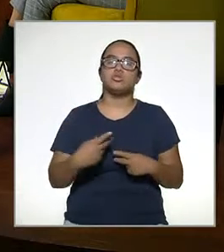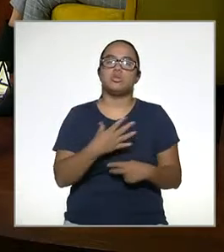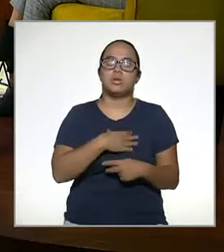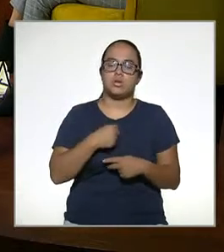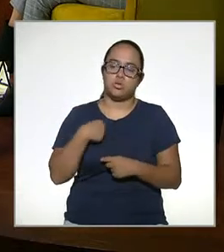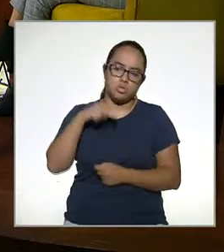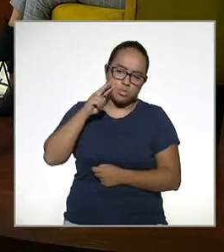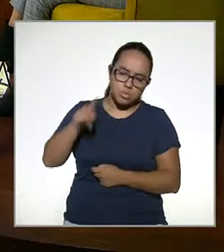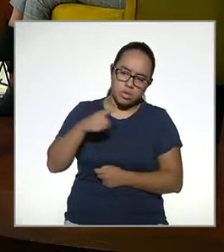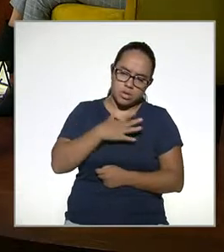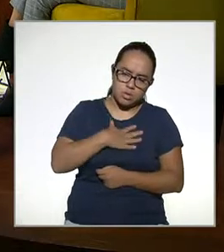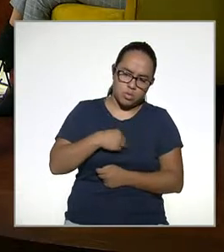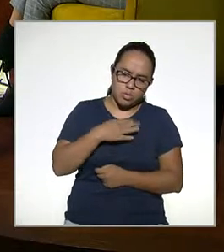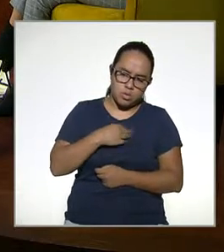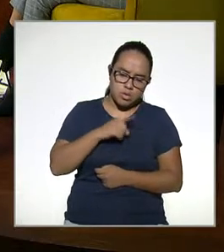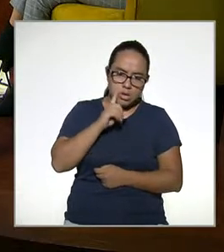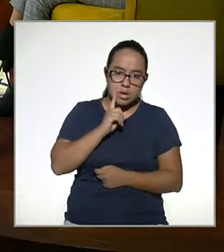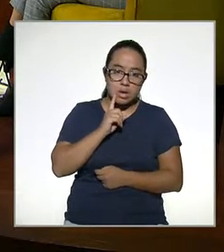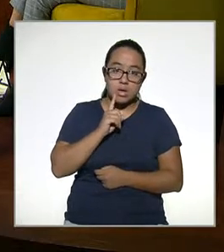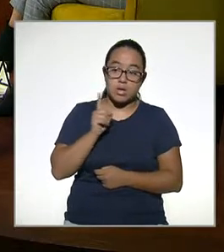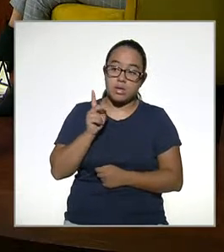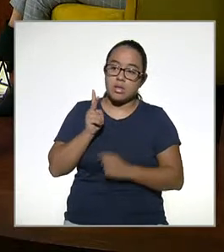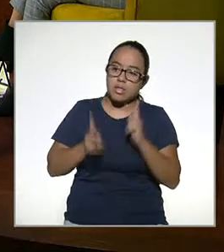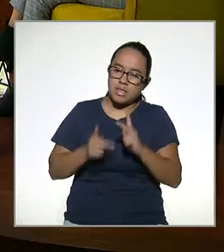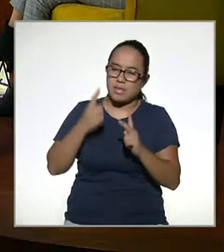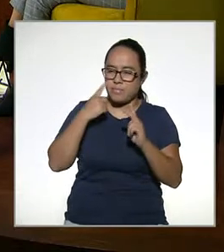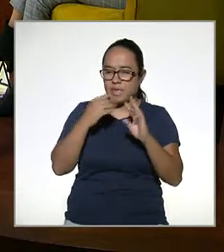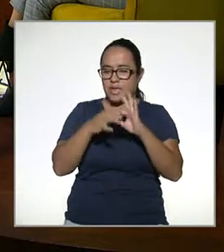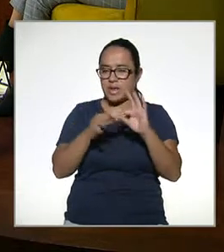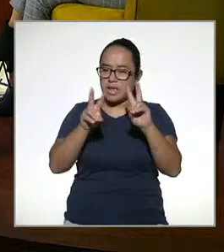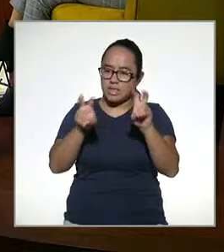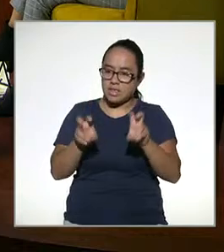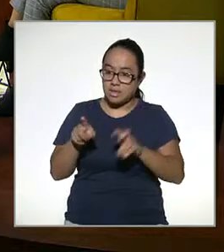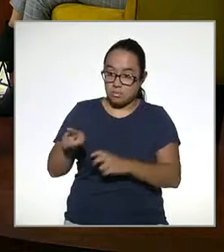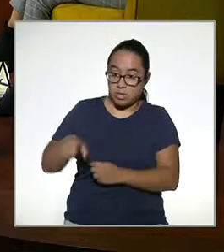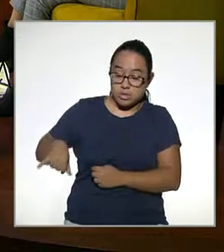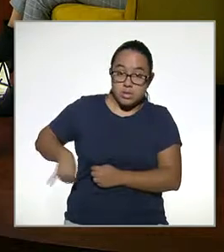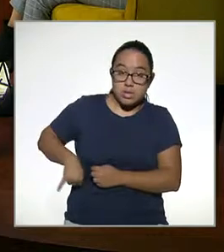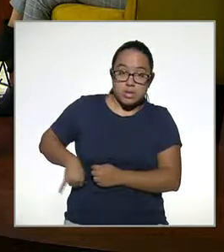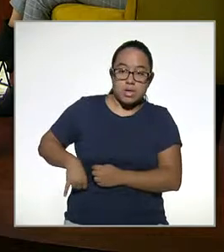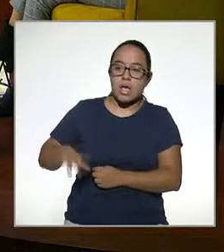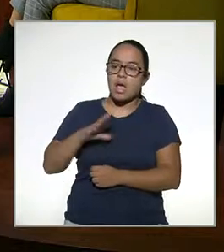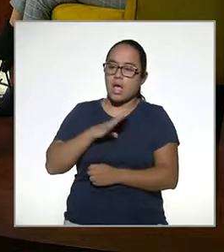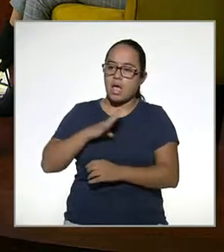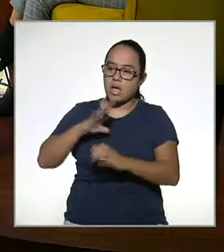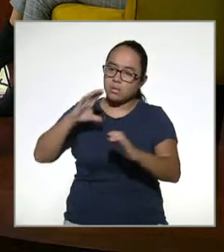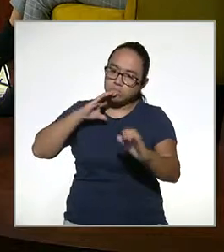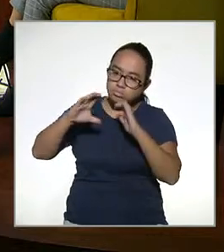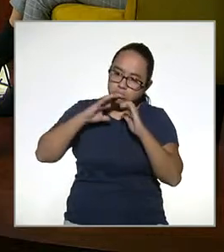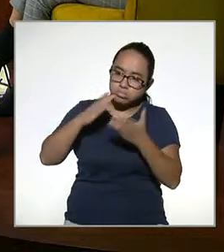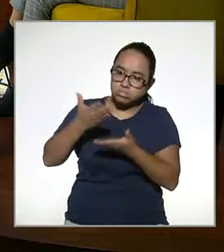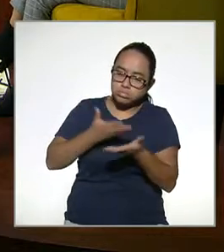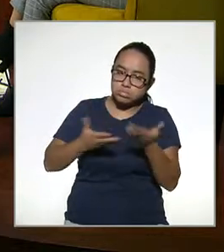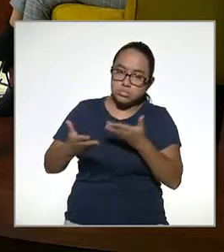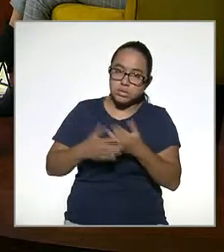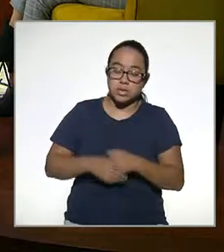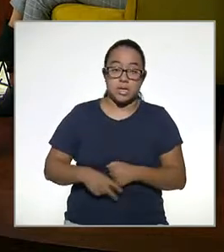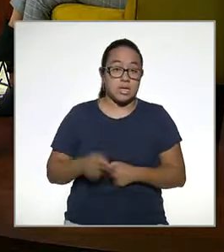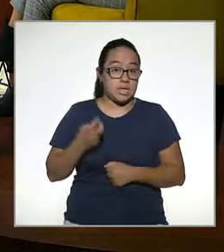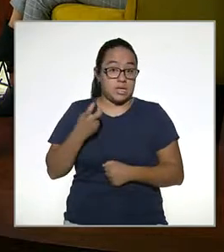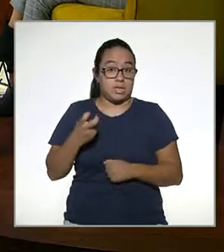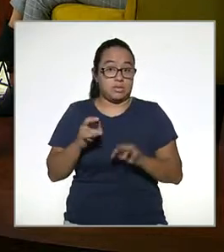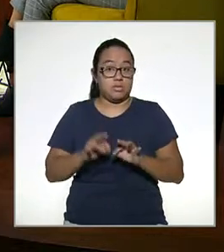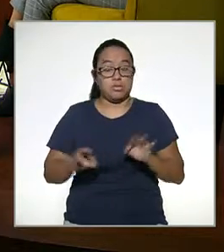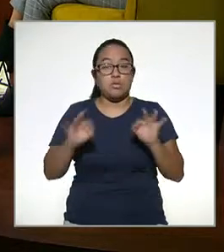yo veo que mi hija creo, cuando hablo de los temas que a ella le interesan, entonces hay comunicación. engancha. A ver, yo creo que eso es muy